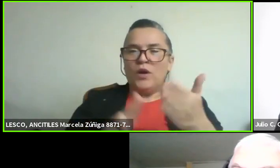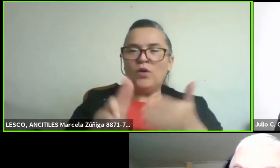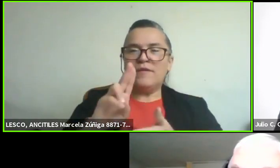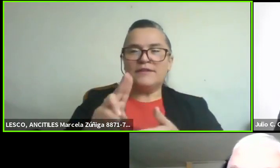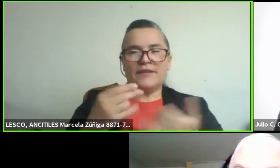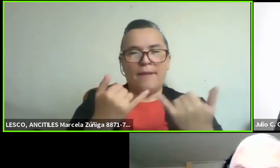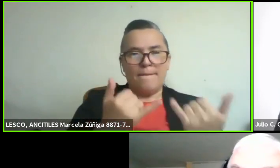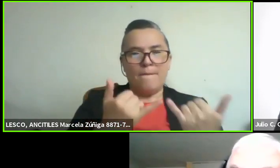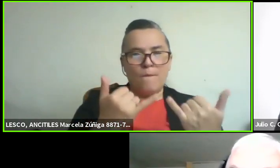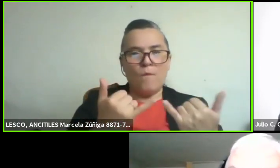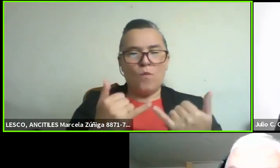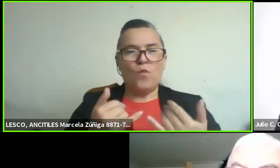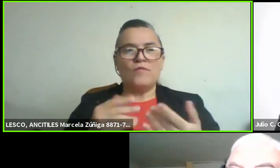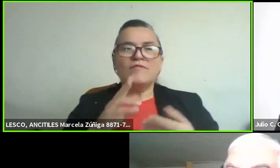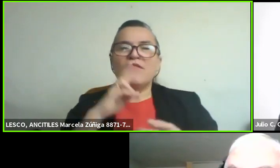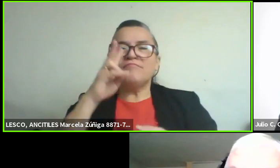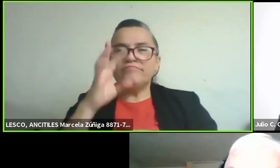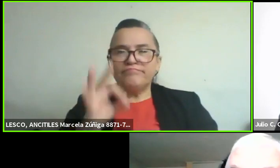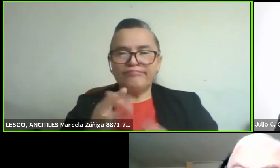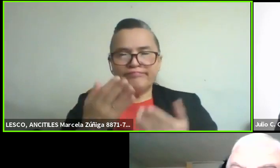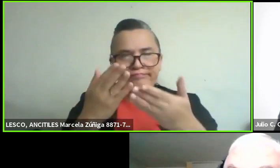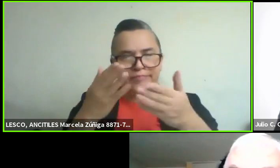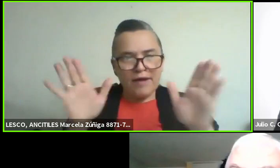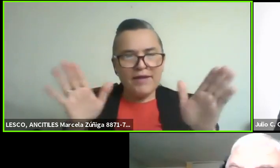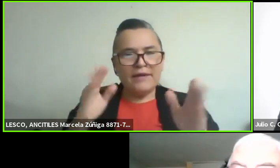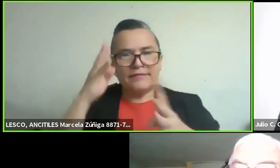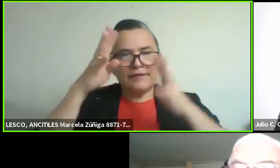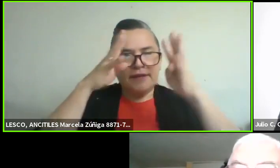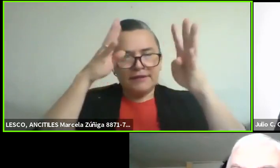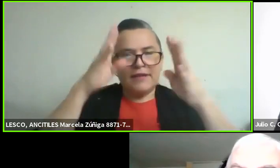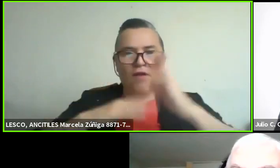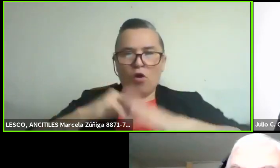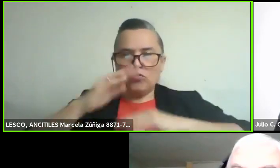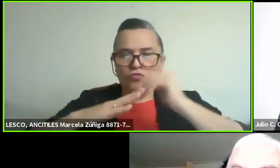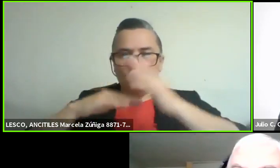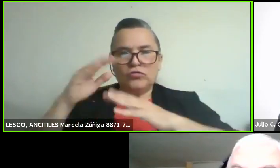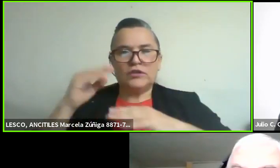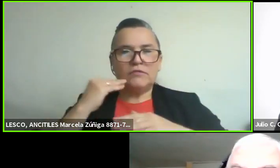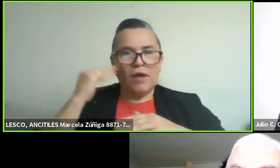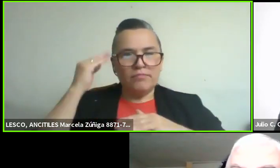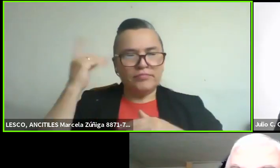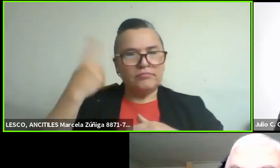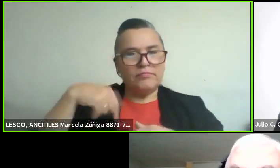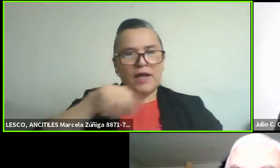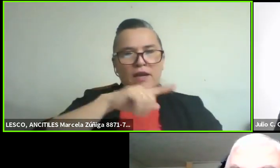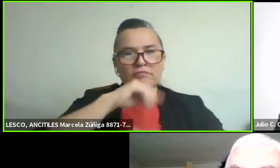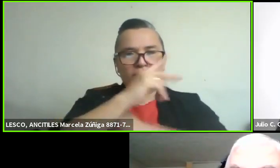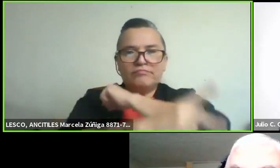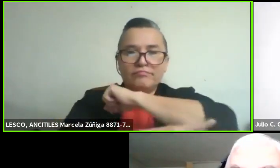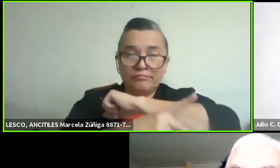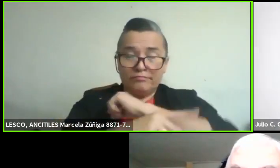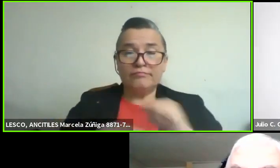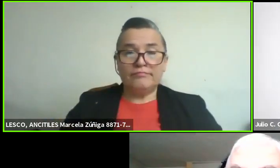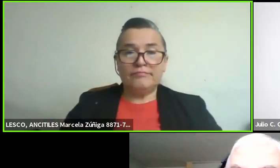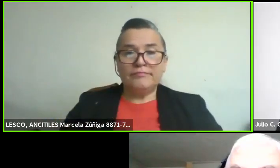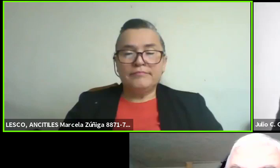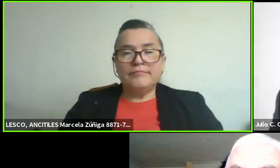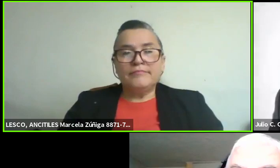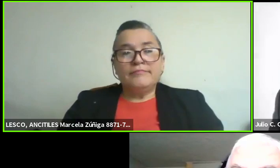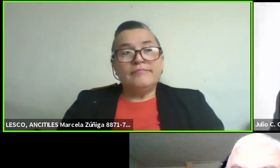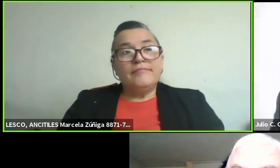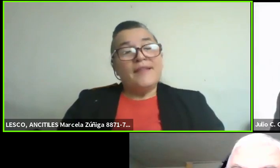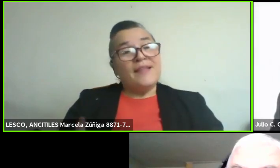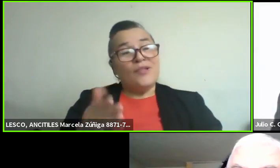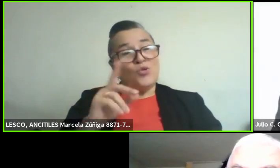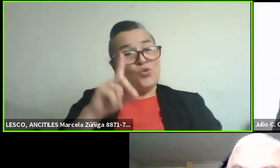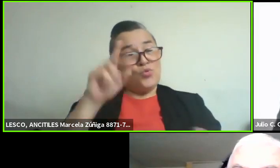y una universidad realmente abierta creativa constructiva para nuestros países doctor de parte del final es